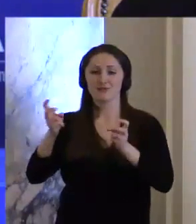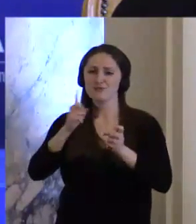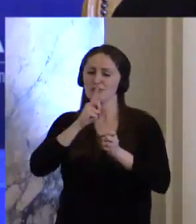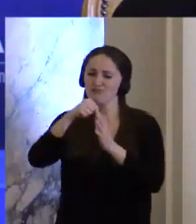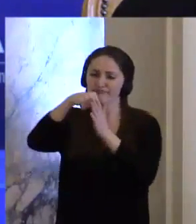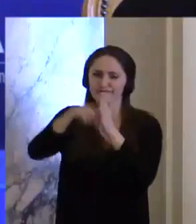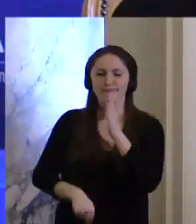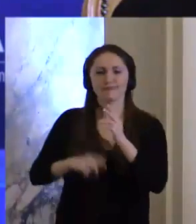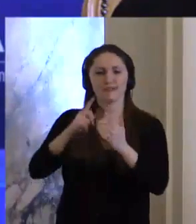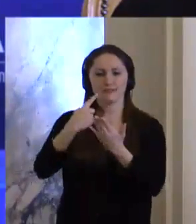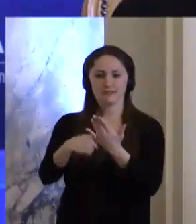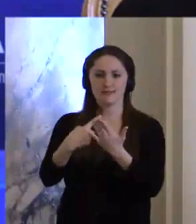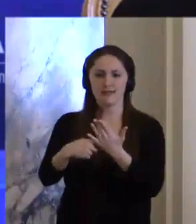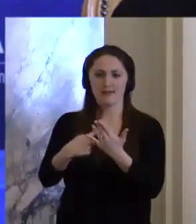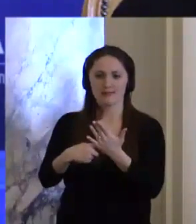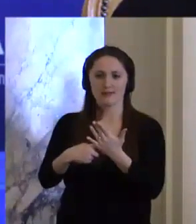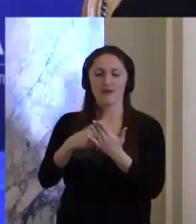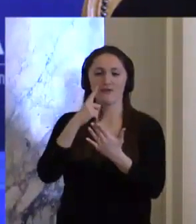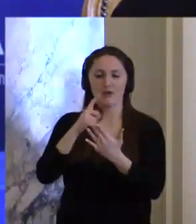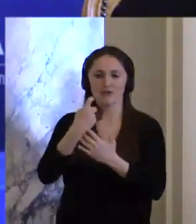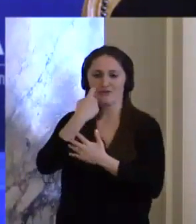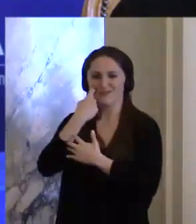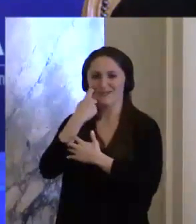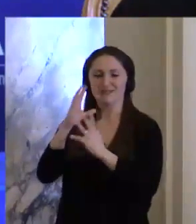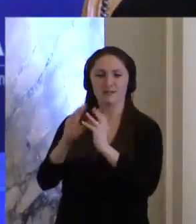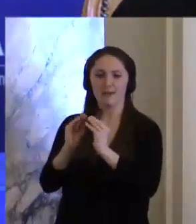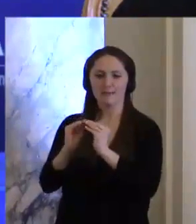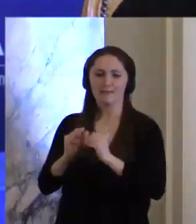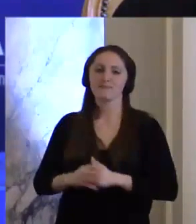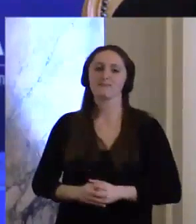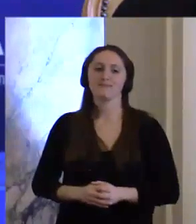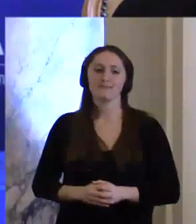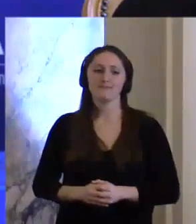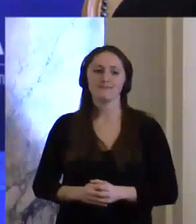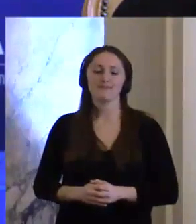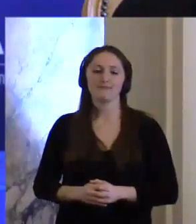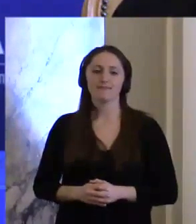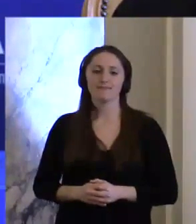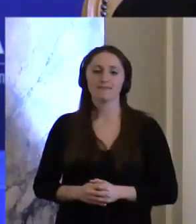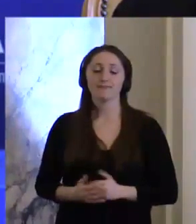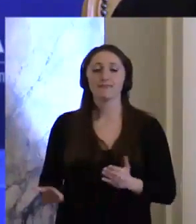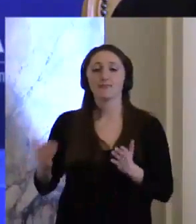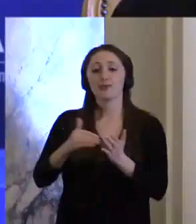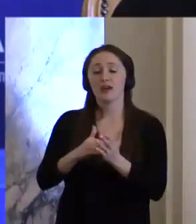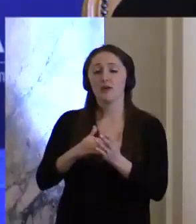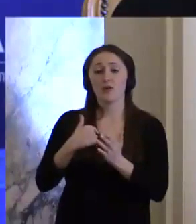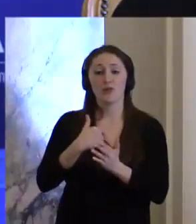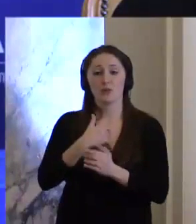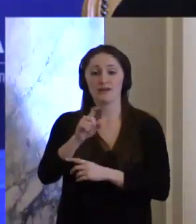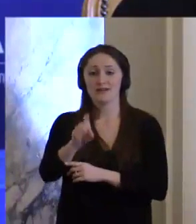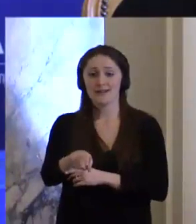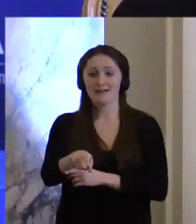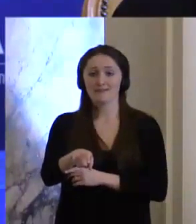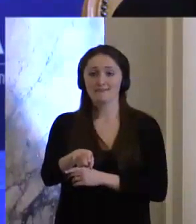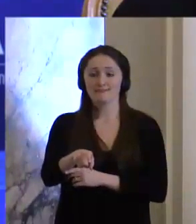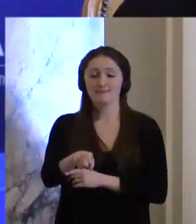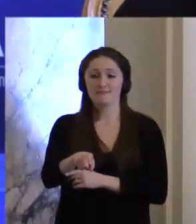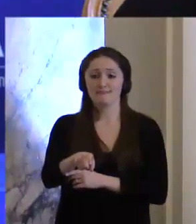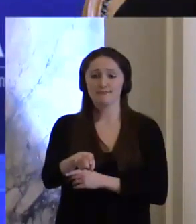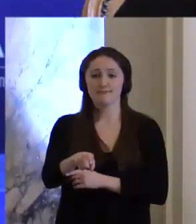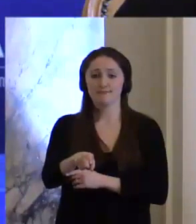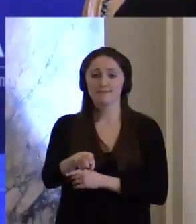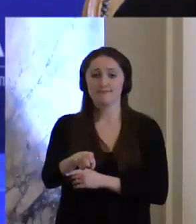las Américas. Nuevamente, lo que se necesita es un menú de varias acciones que tienen que